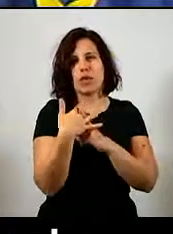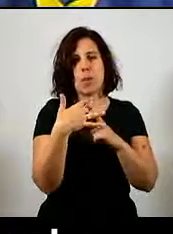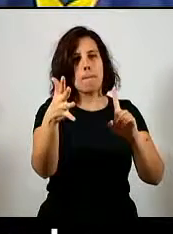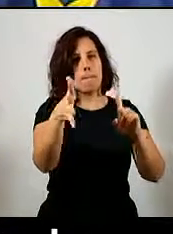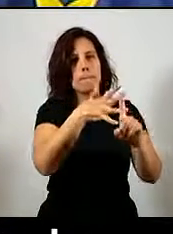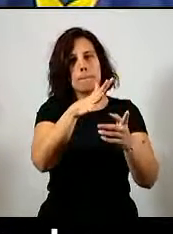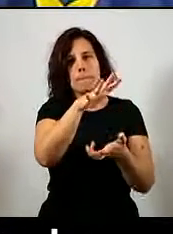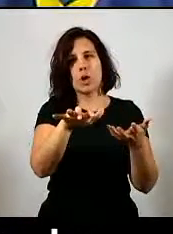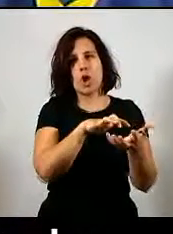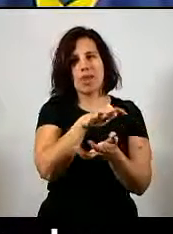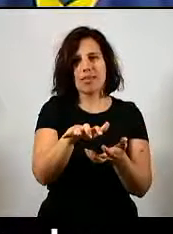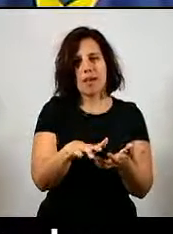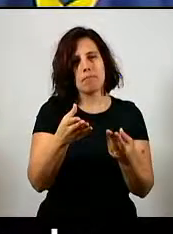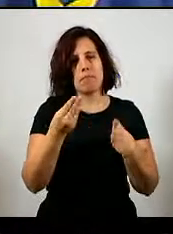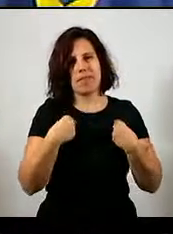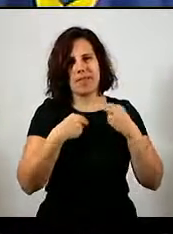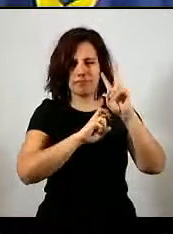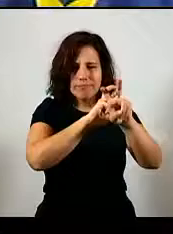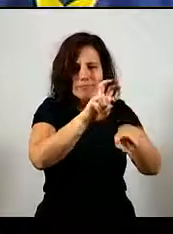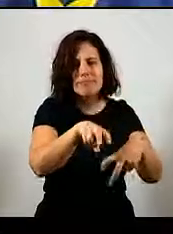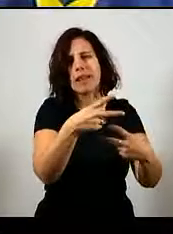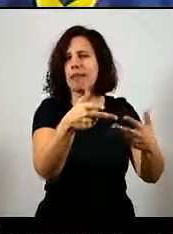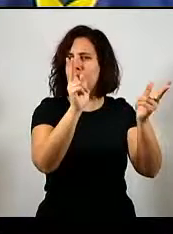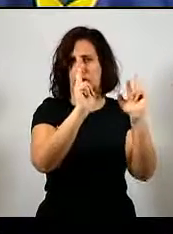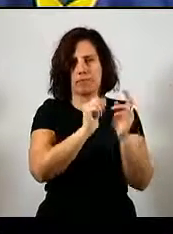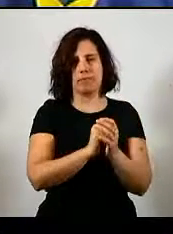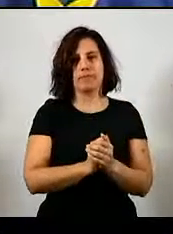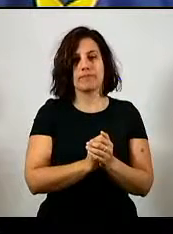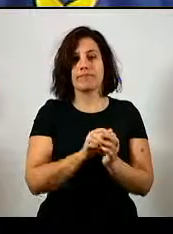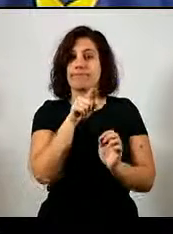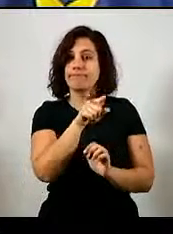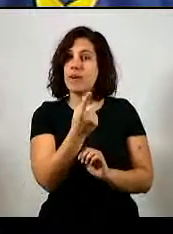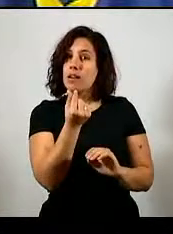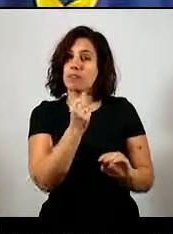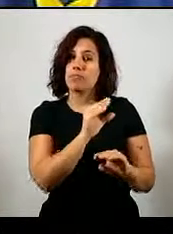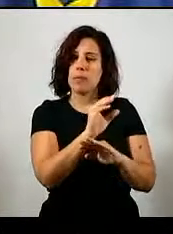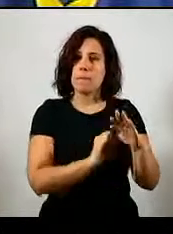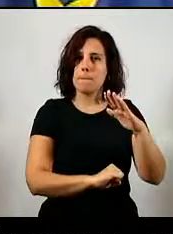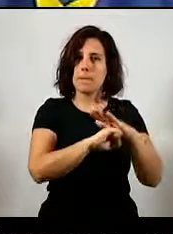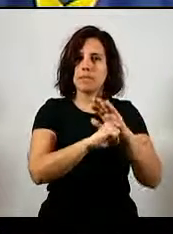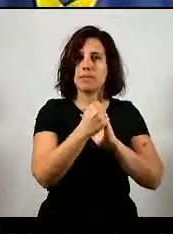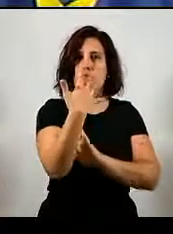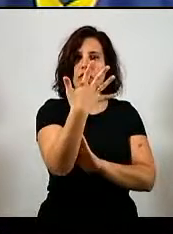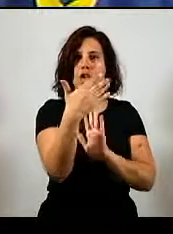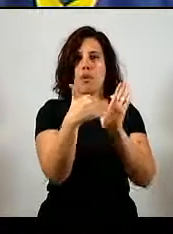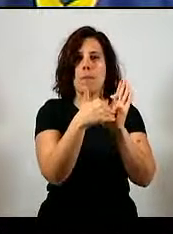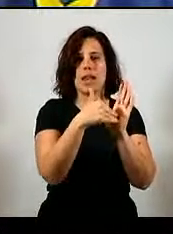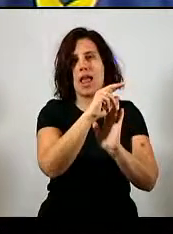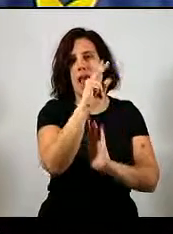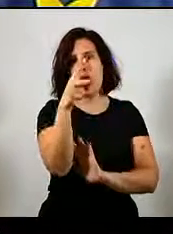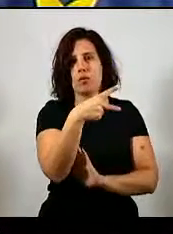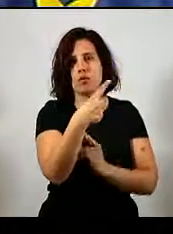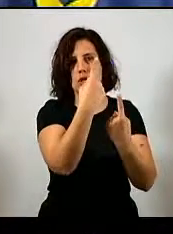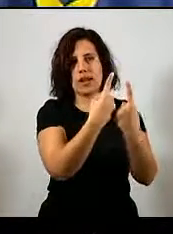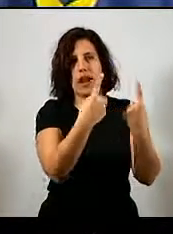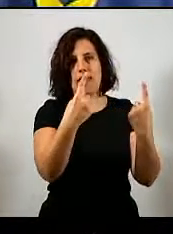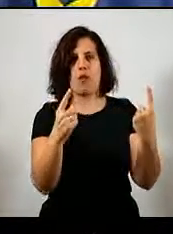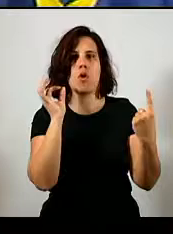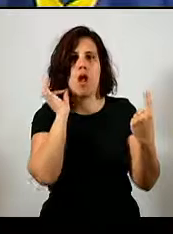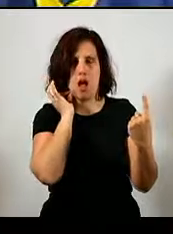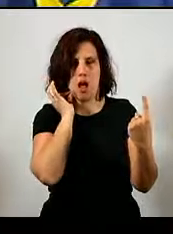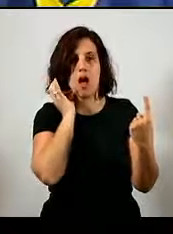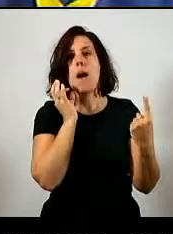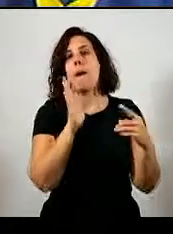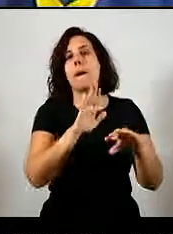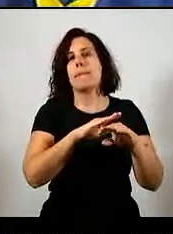vida libremente. Se trata de una ayuda de hasta 5.000 euros por beneficiaria que podrán destinar a gastos